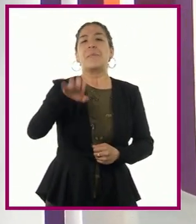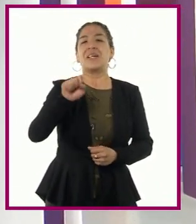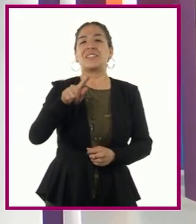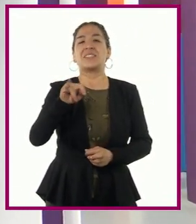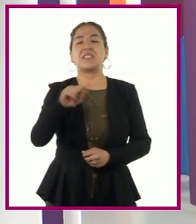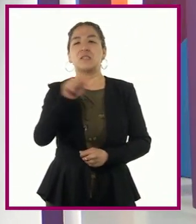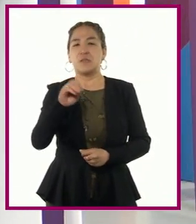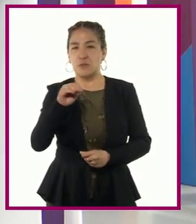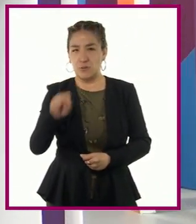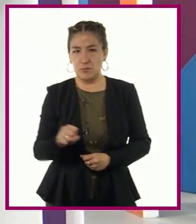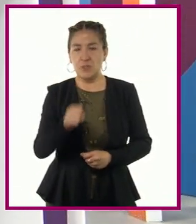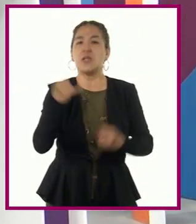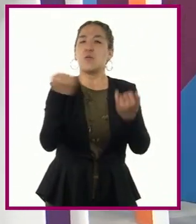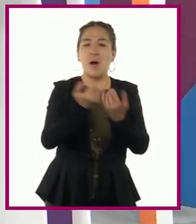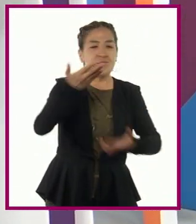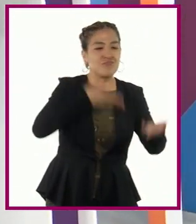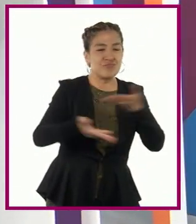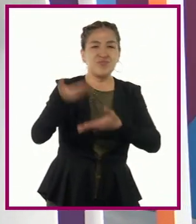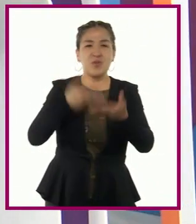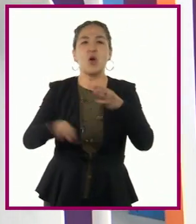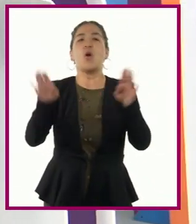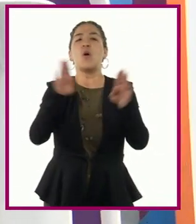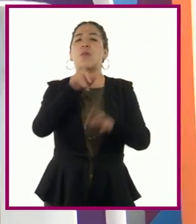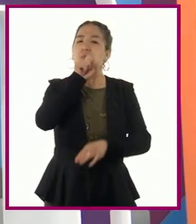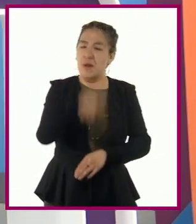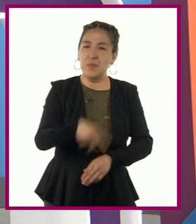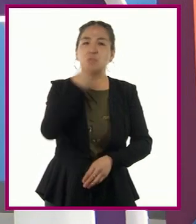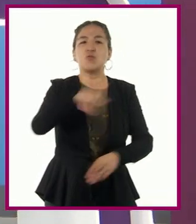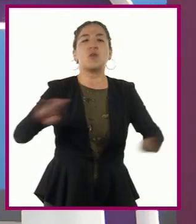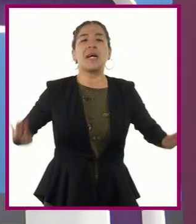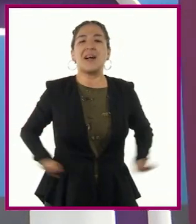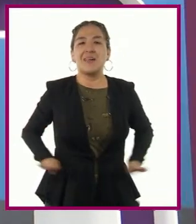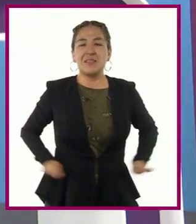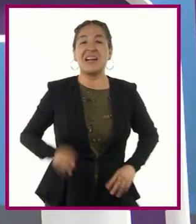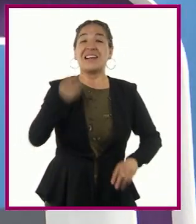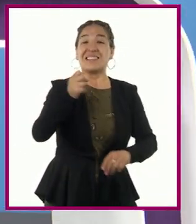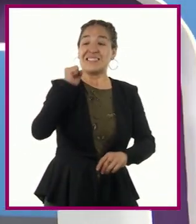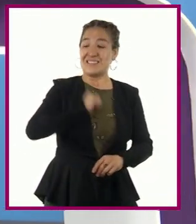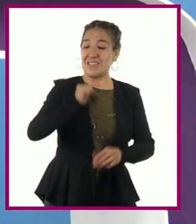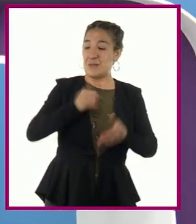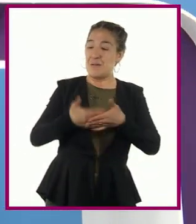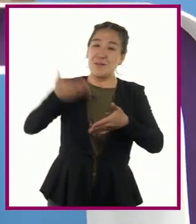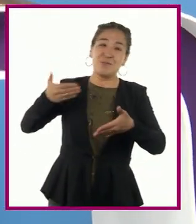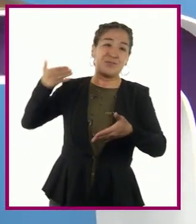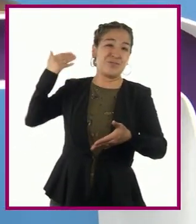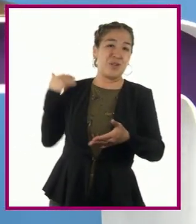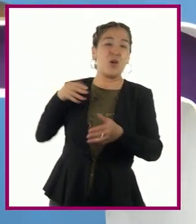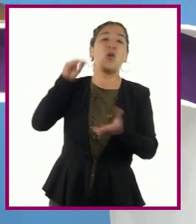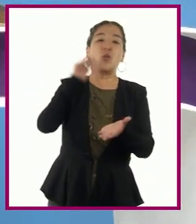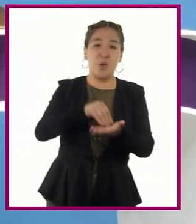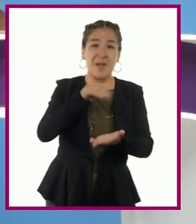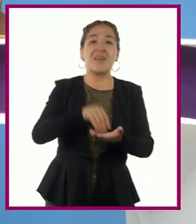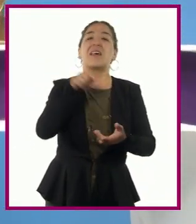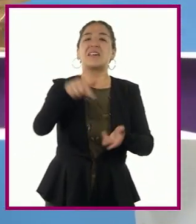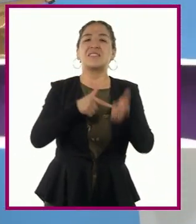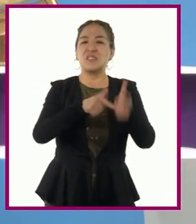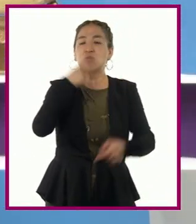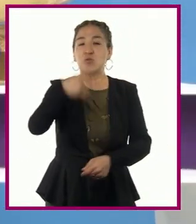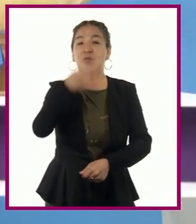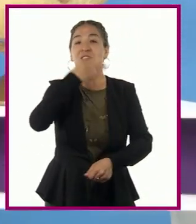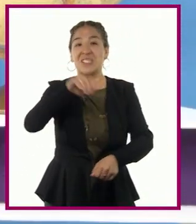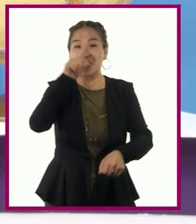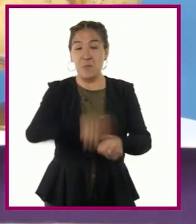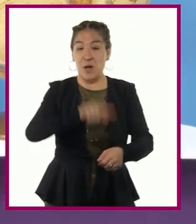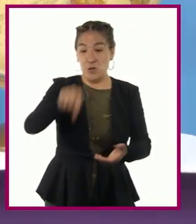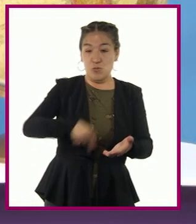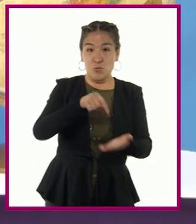general, se puede decir que se acentúan las características de los siglos pasados. Las fiestas capitalinas son más